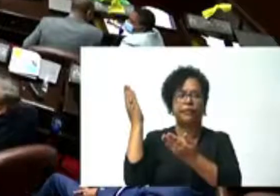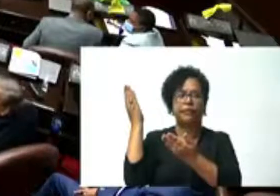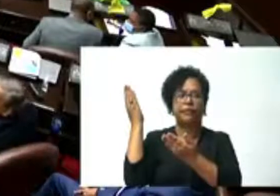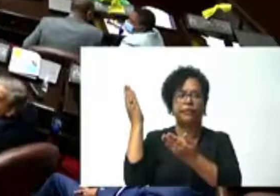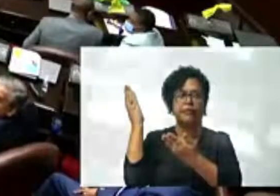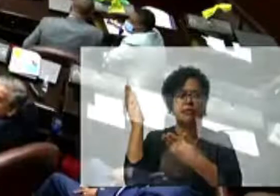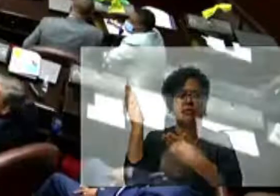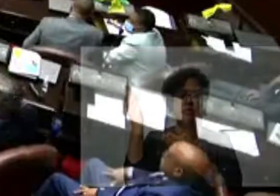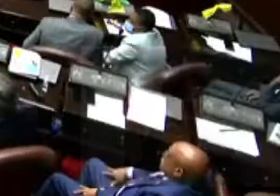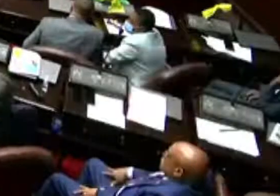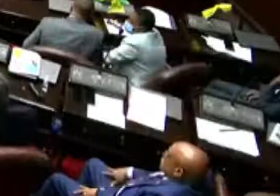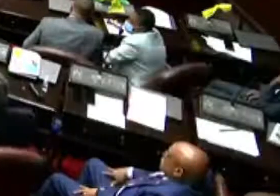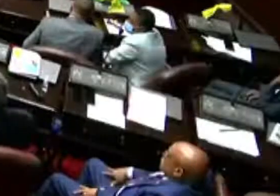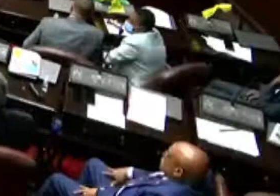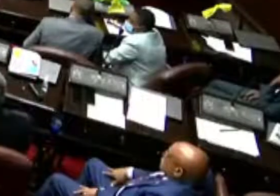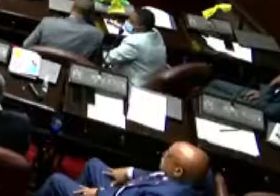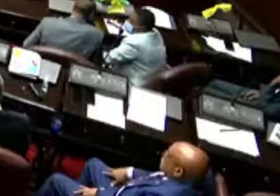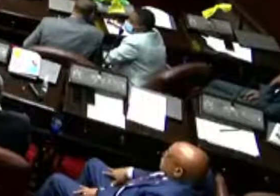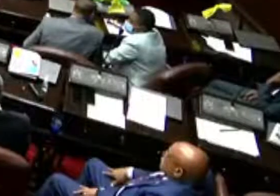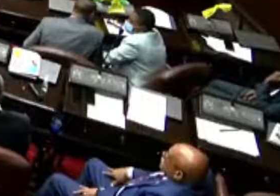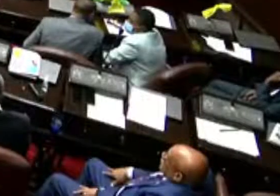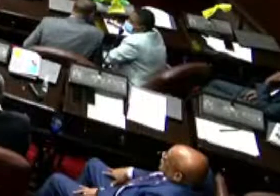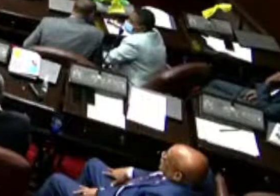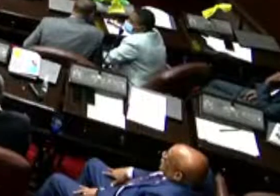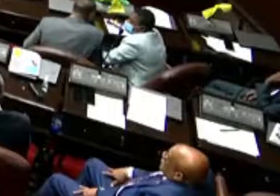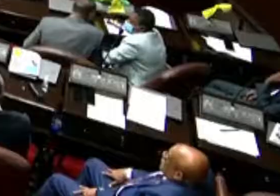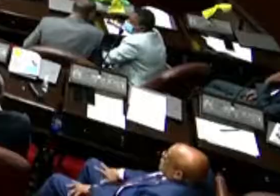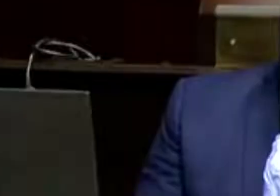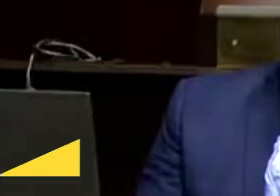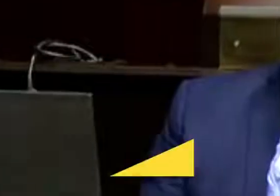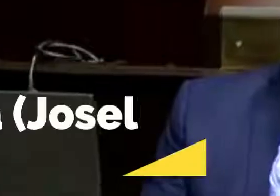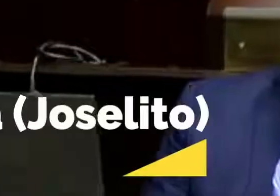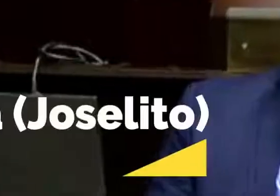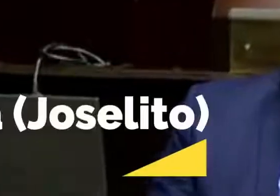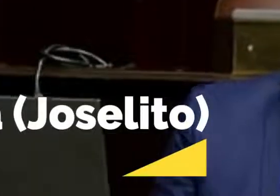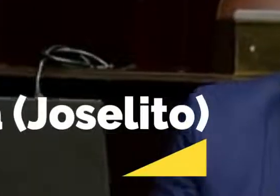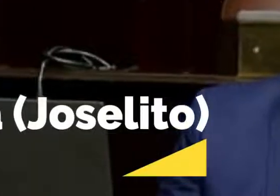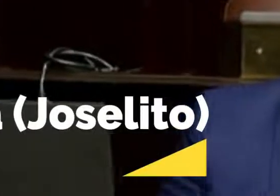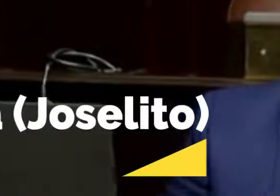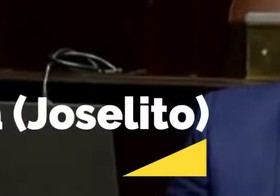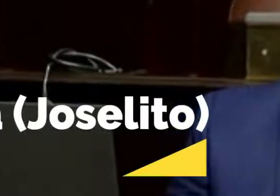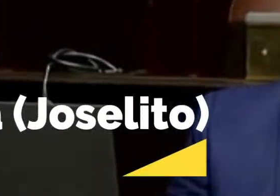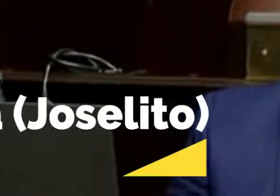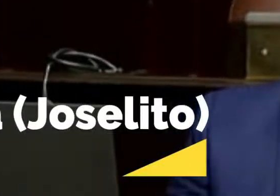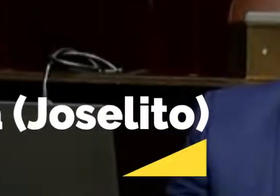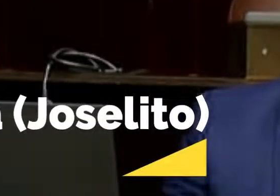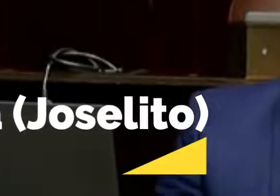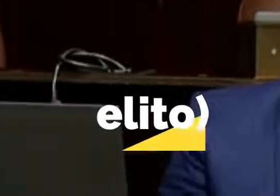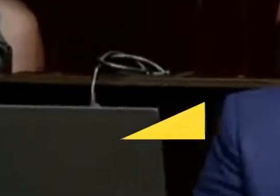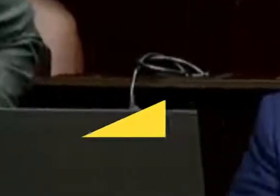el vinito del silencio para el fundador de Ciudad Oriental el periodista Robert Vargas Muchas gracias presidente